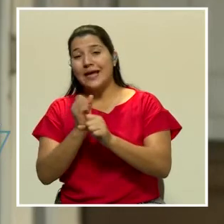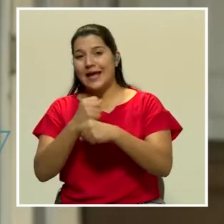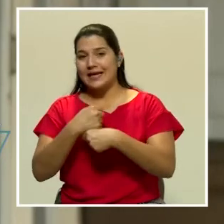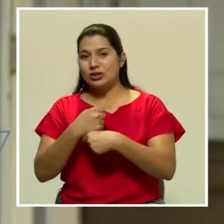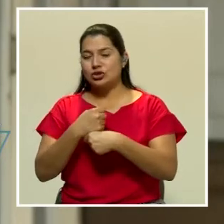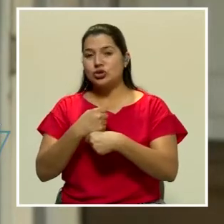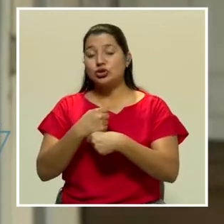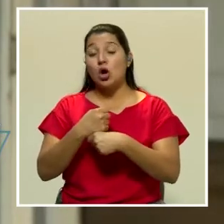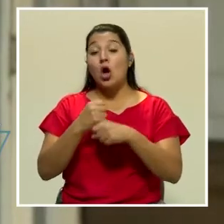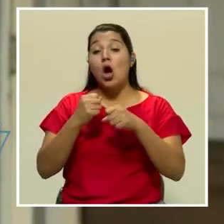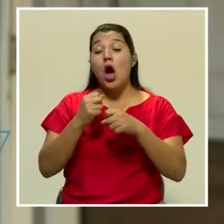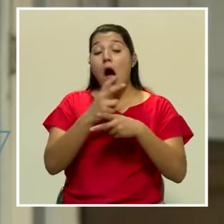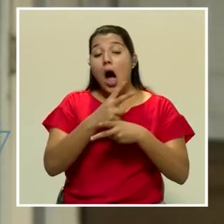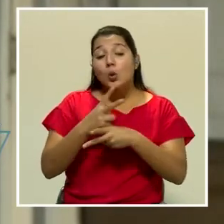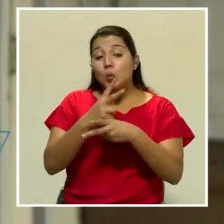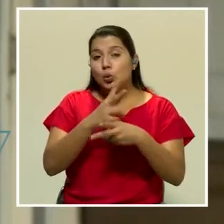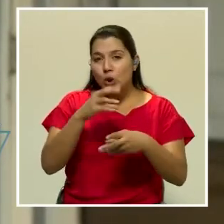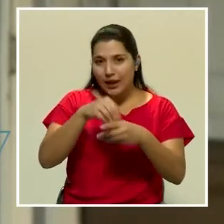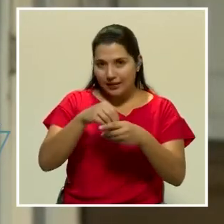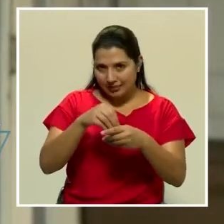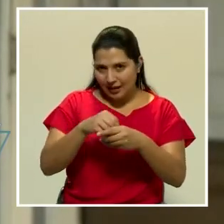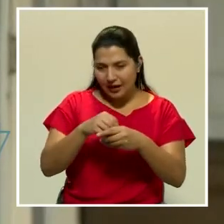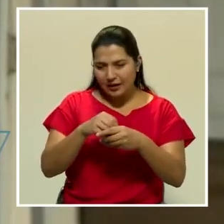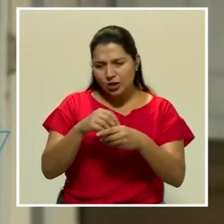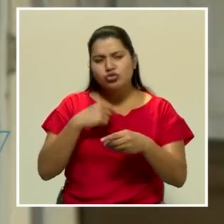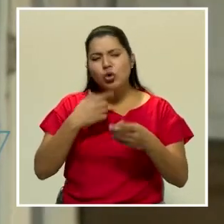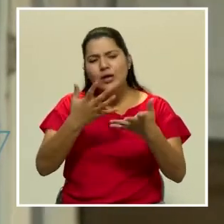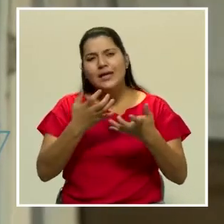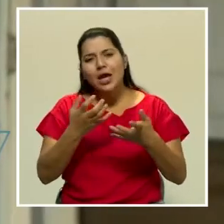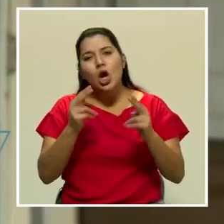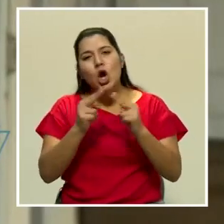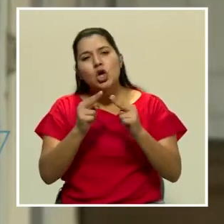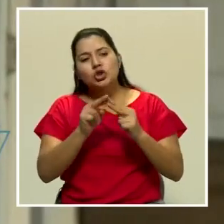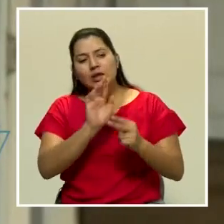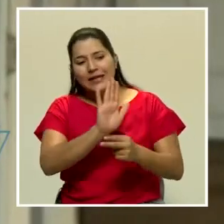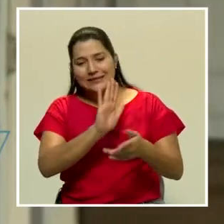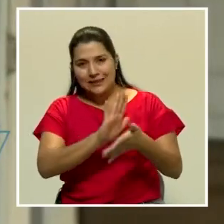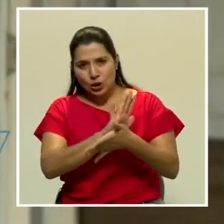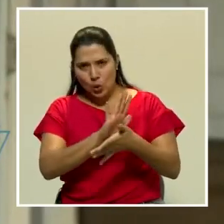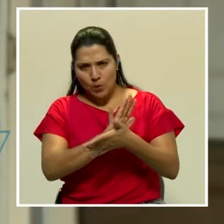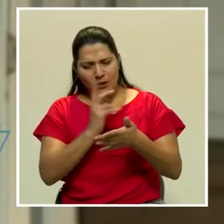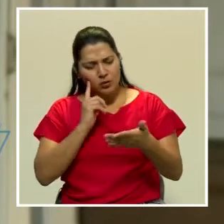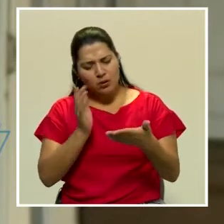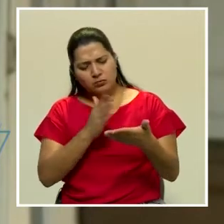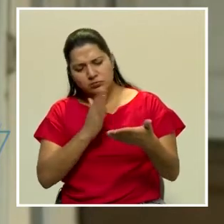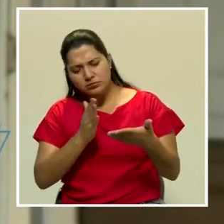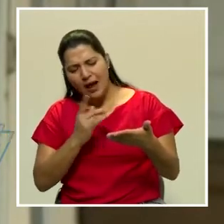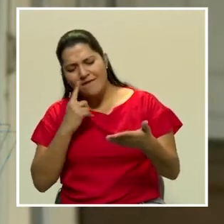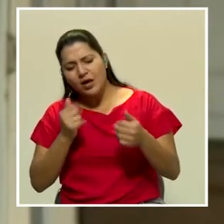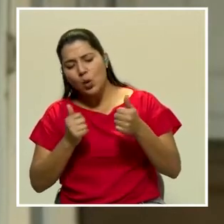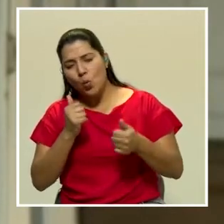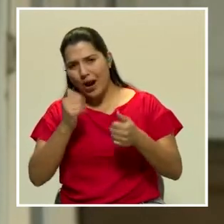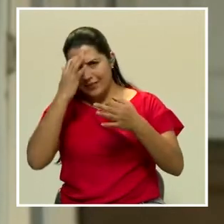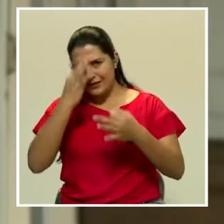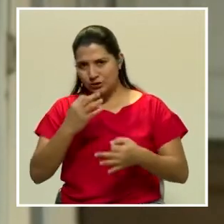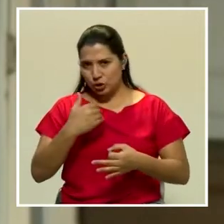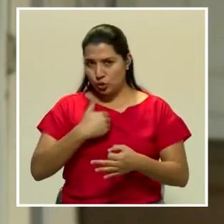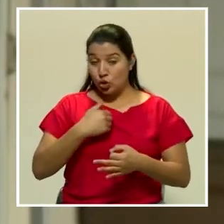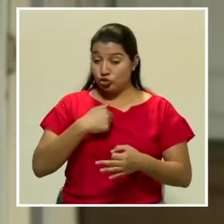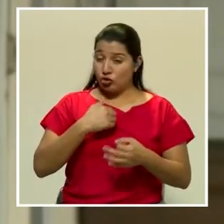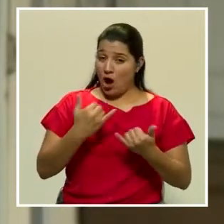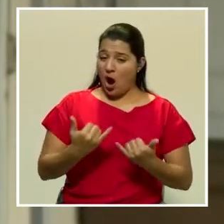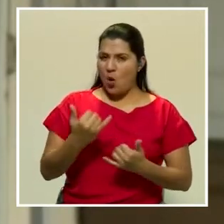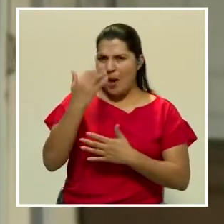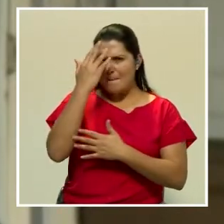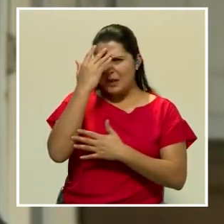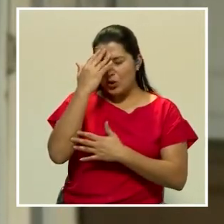hace referencia para conocer qué medidas a lo interno se han tomado y se tomaron. Sí quedo un poco preocupada de que